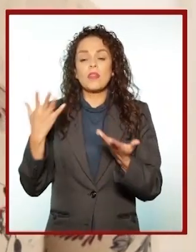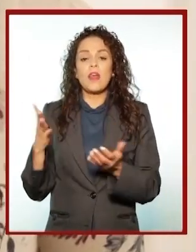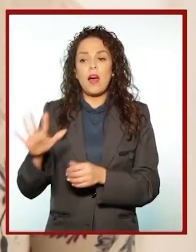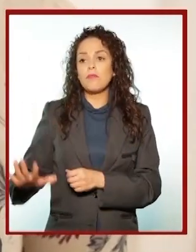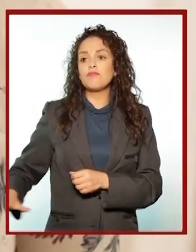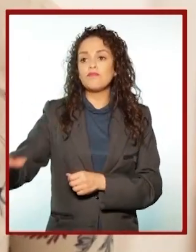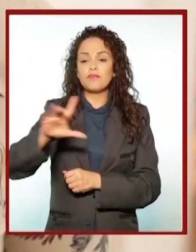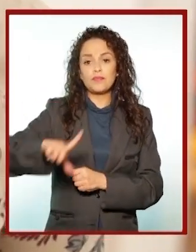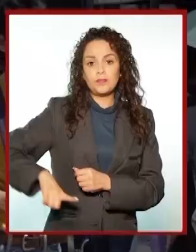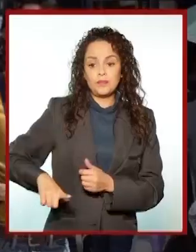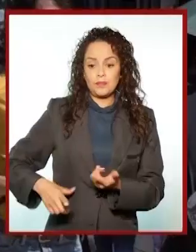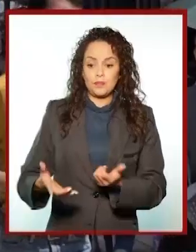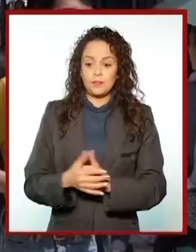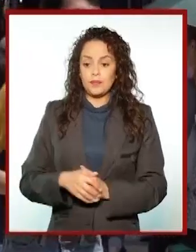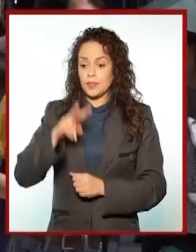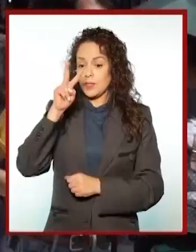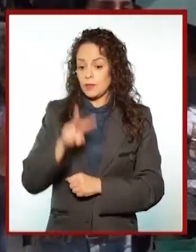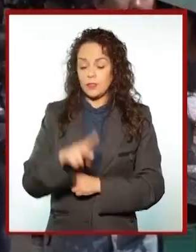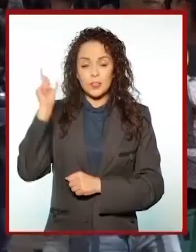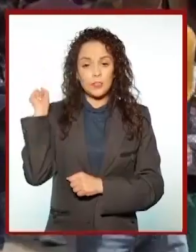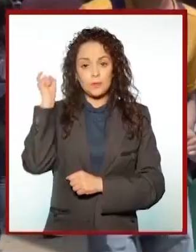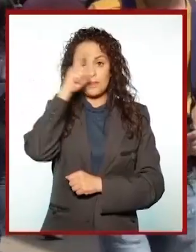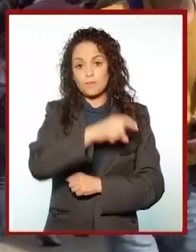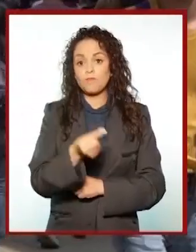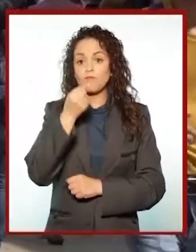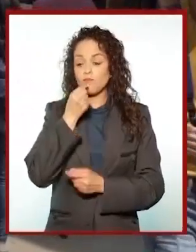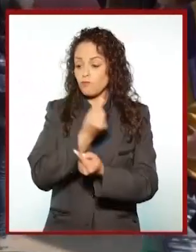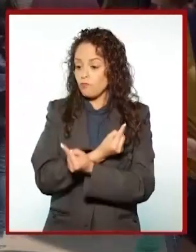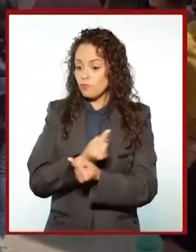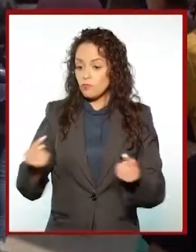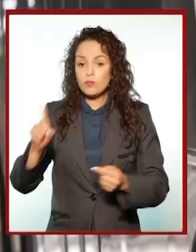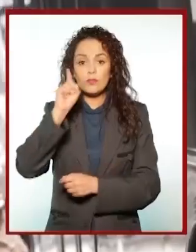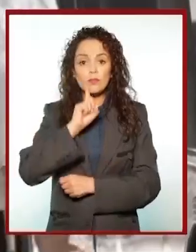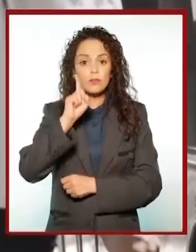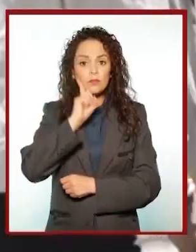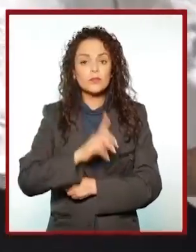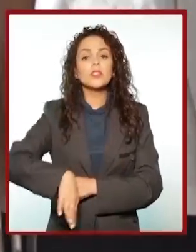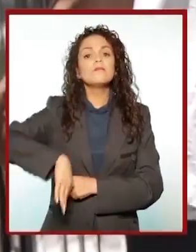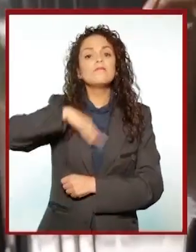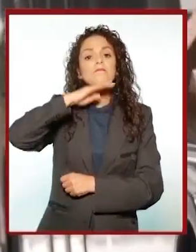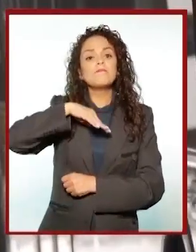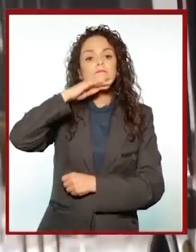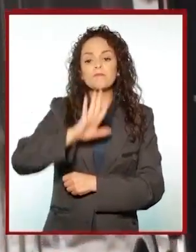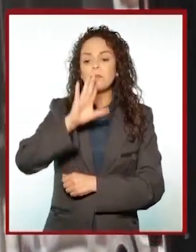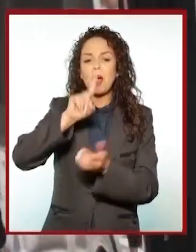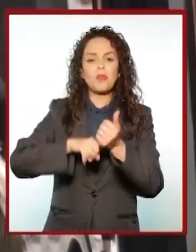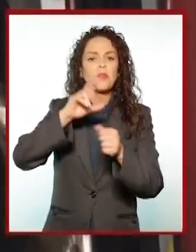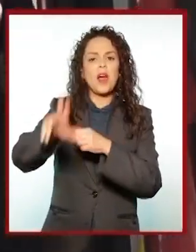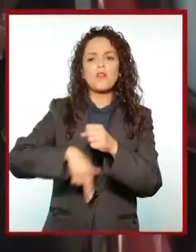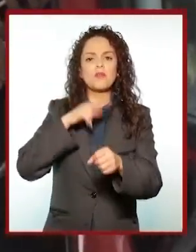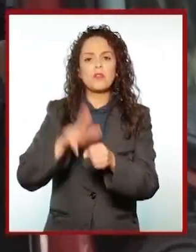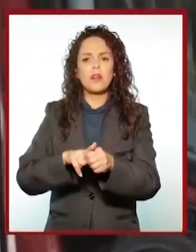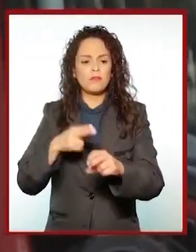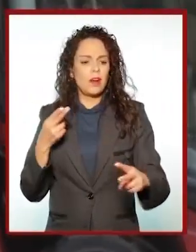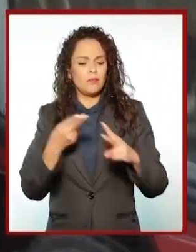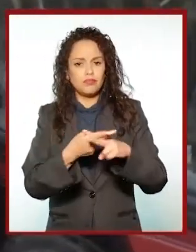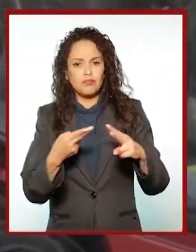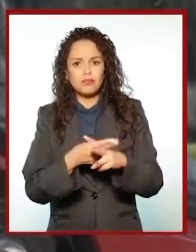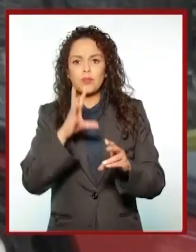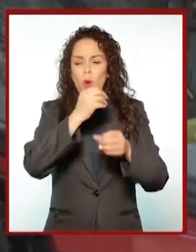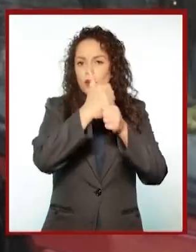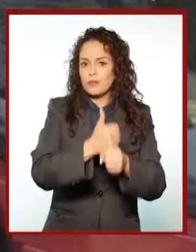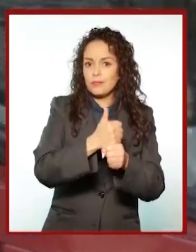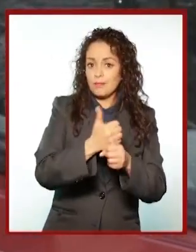Es increíble que la violencia contra mujeres y niñas en espacios públicos siga siendo tolerada o aceptada como algo normal.